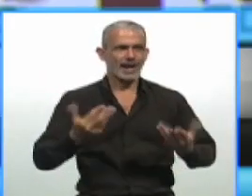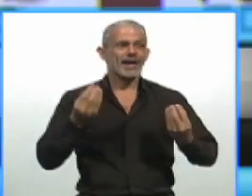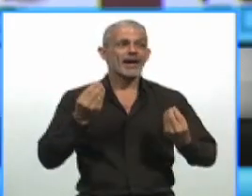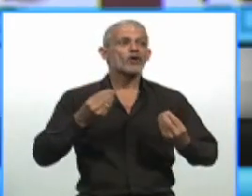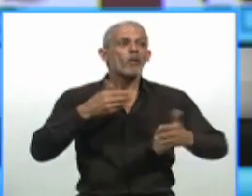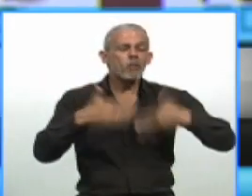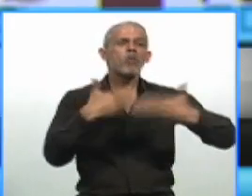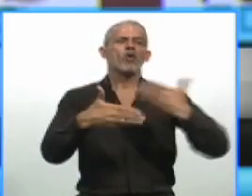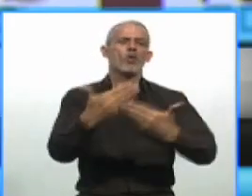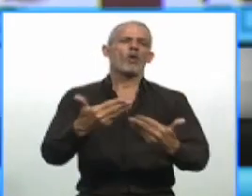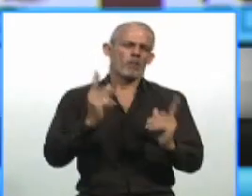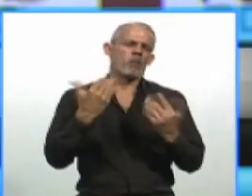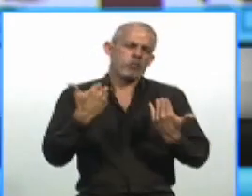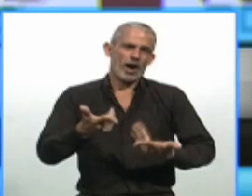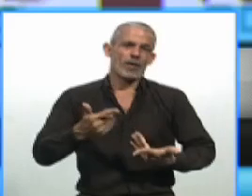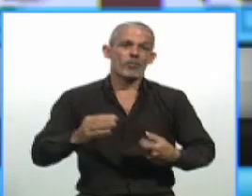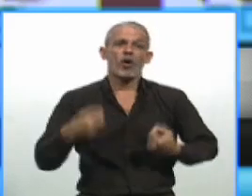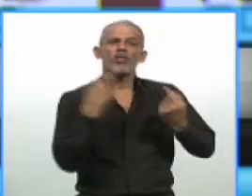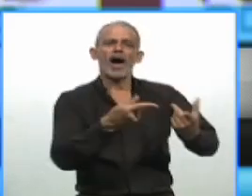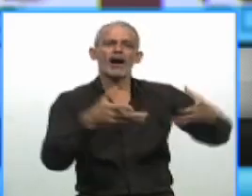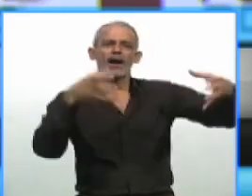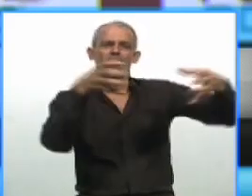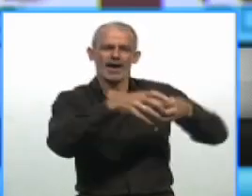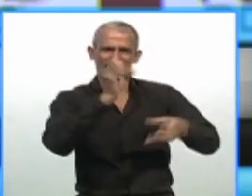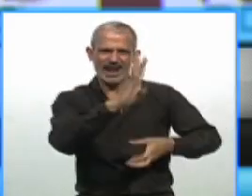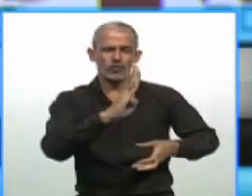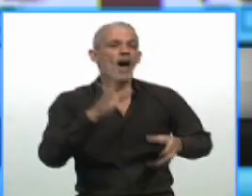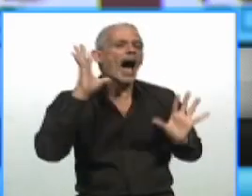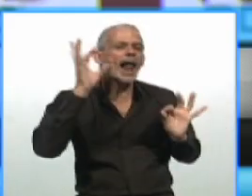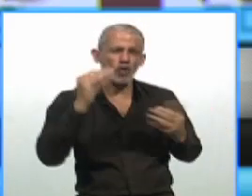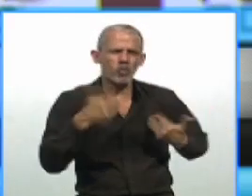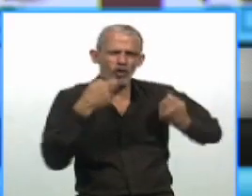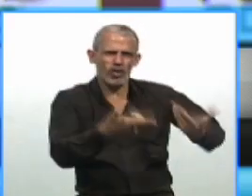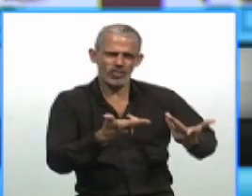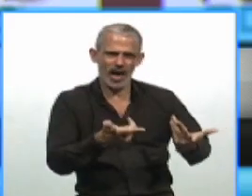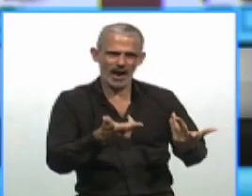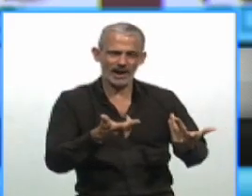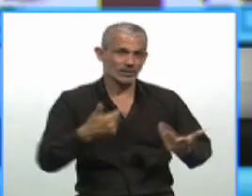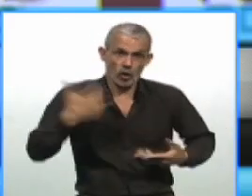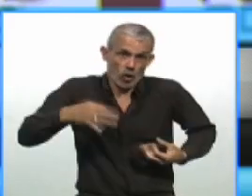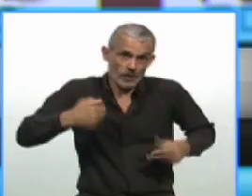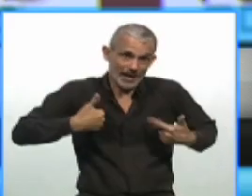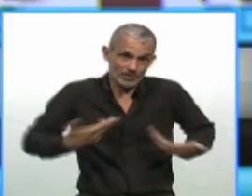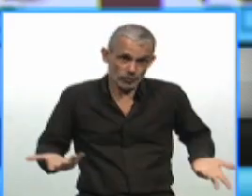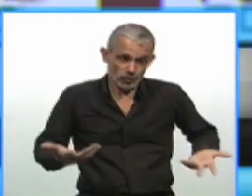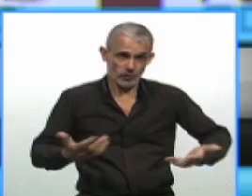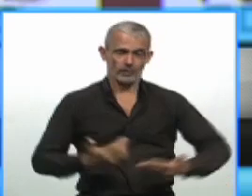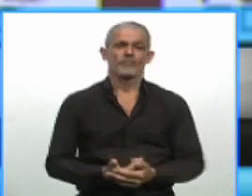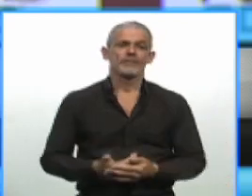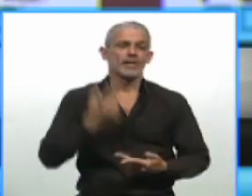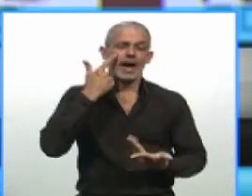seguir jugando y que puedo aportarle al club algo. Esa es mi obligación ahora, ¿no?